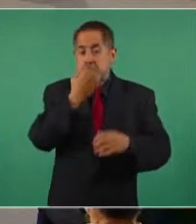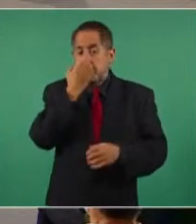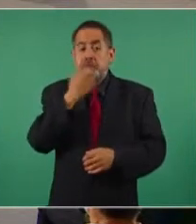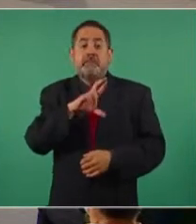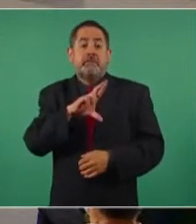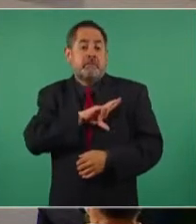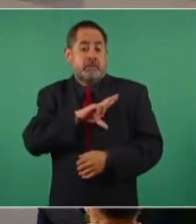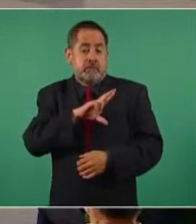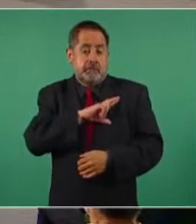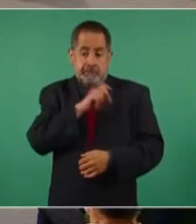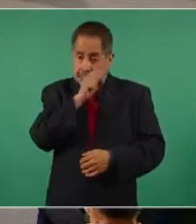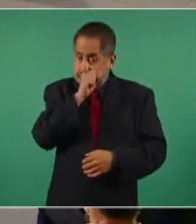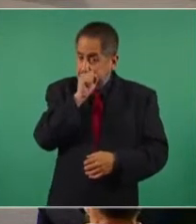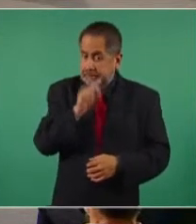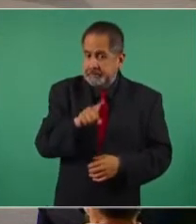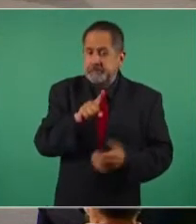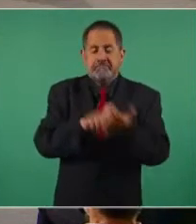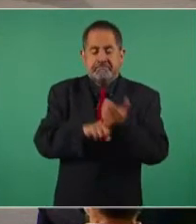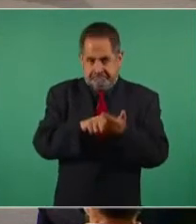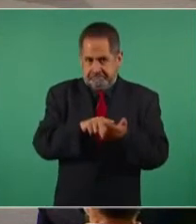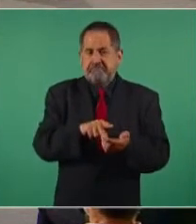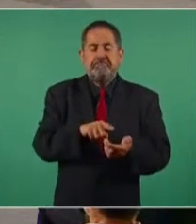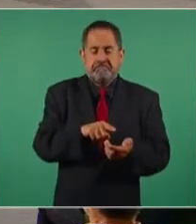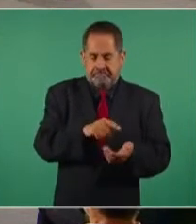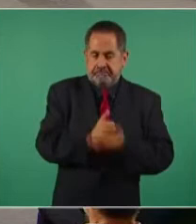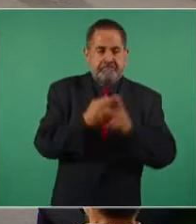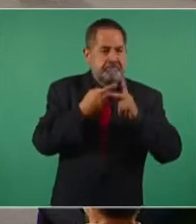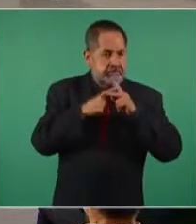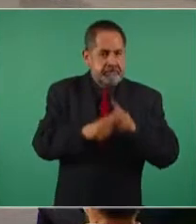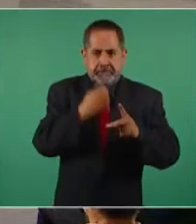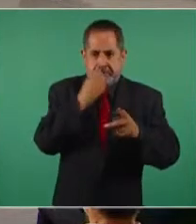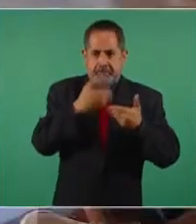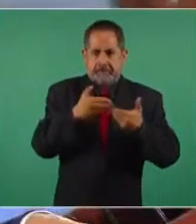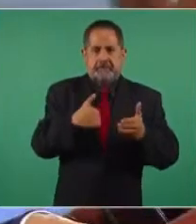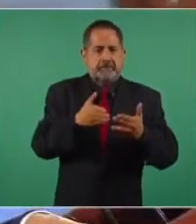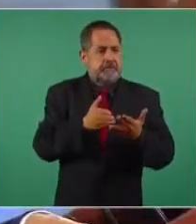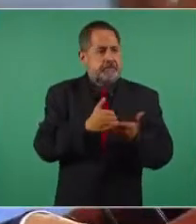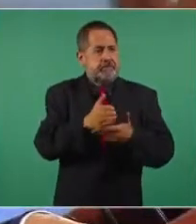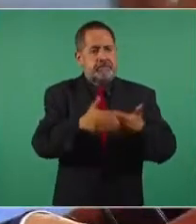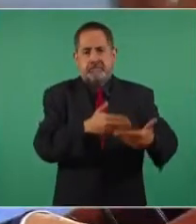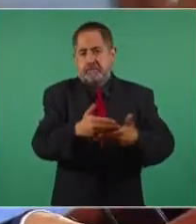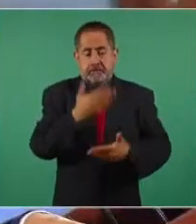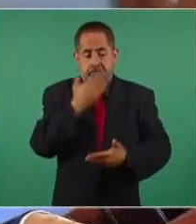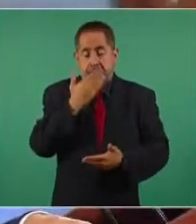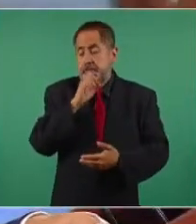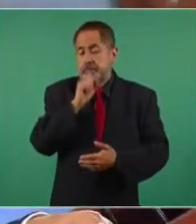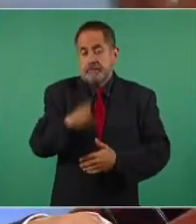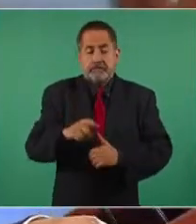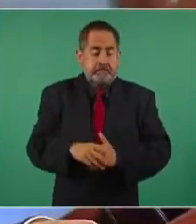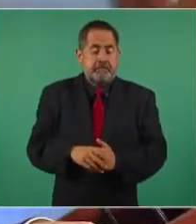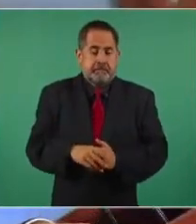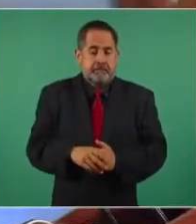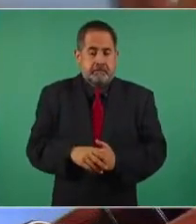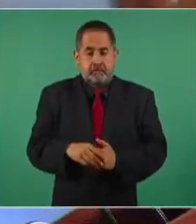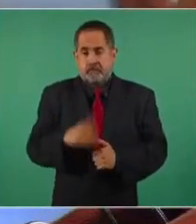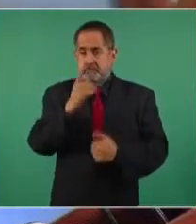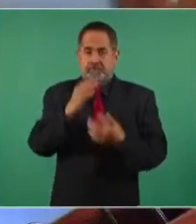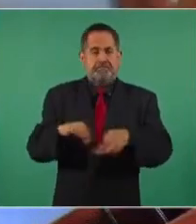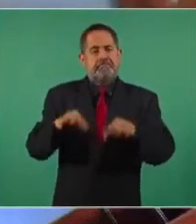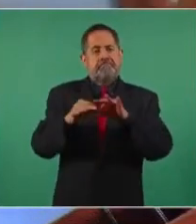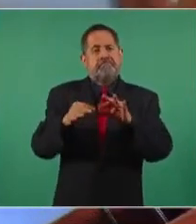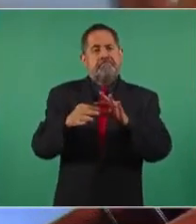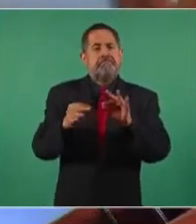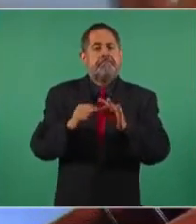que también están iniciando sus clases muy importante